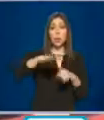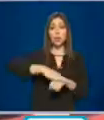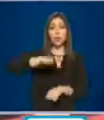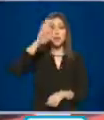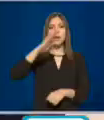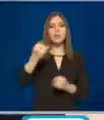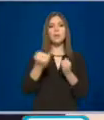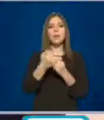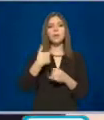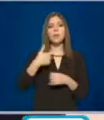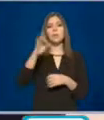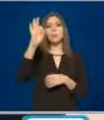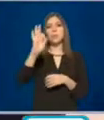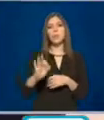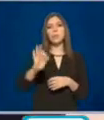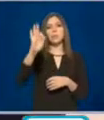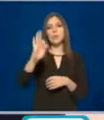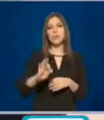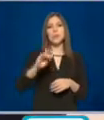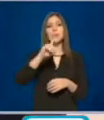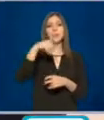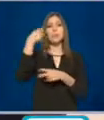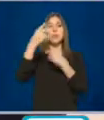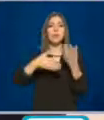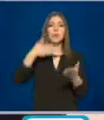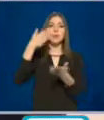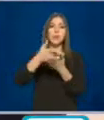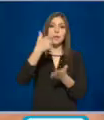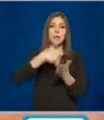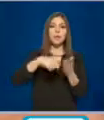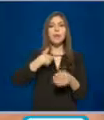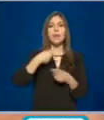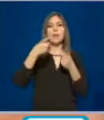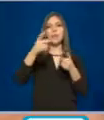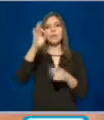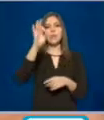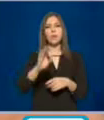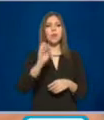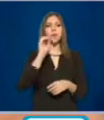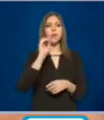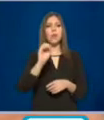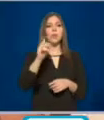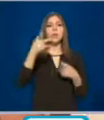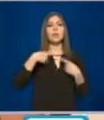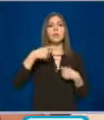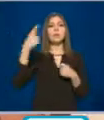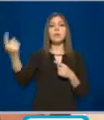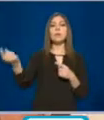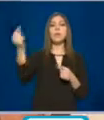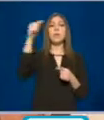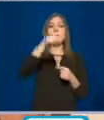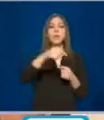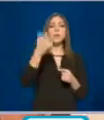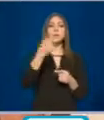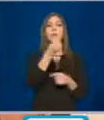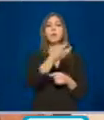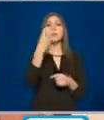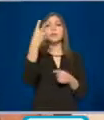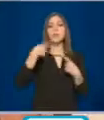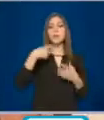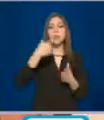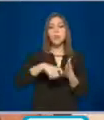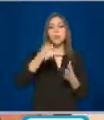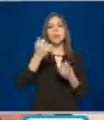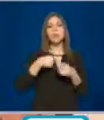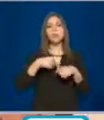Ah, sí. haciendo un porcentaje de descuento cada vez que me que compres, ¿no? O si me mandas clientes, También. a los 3 que me compren, yo